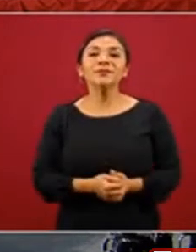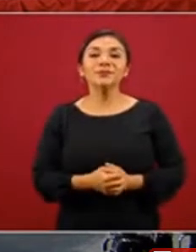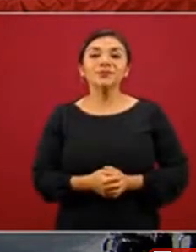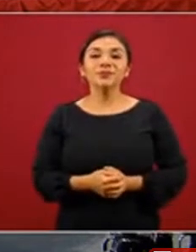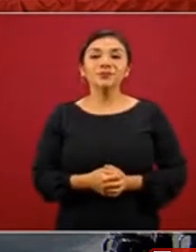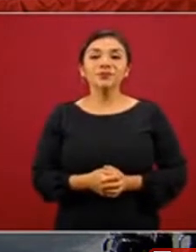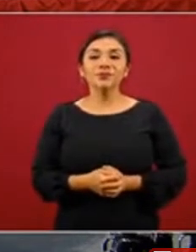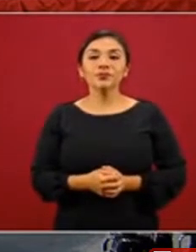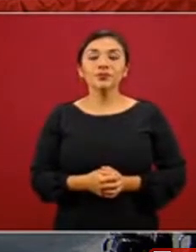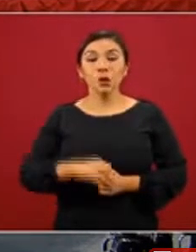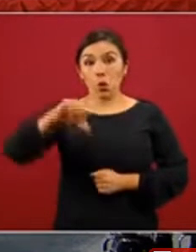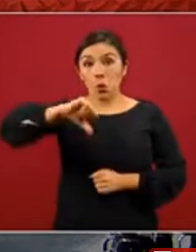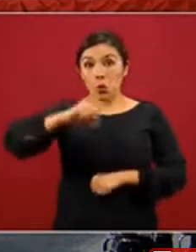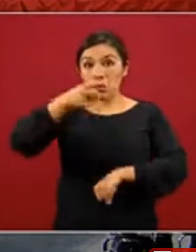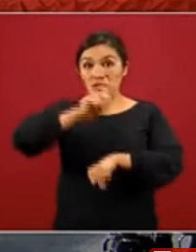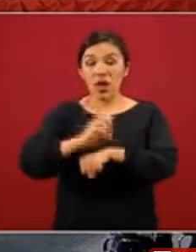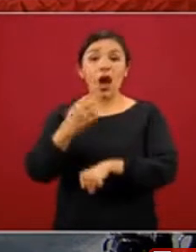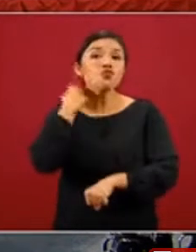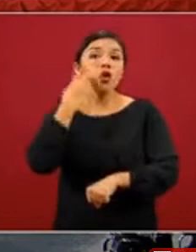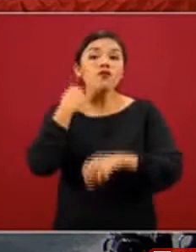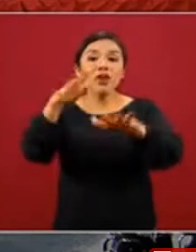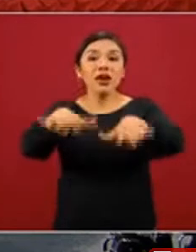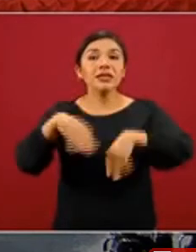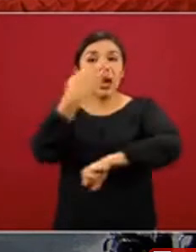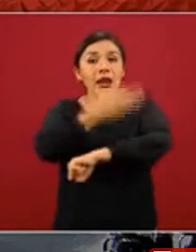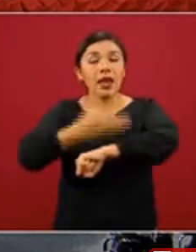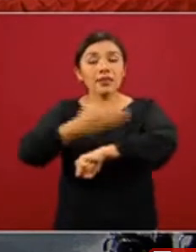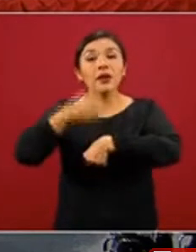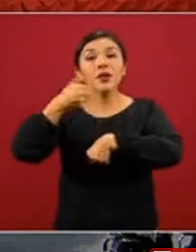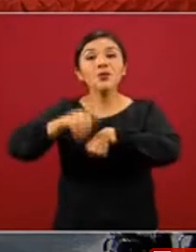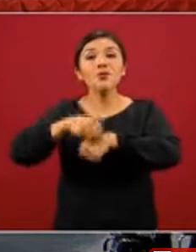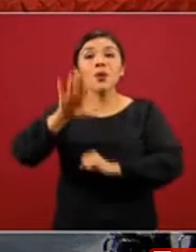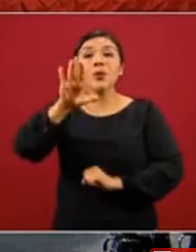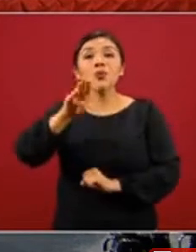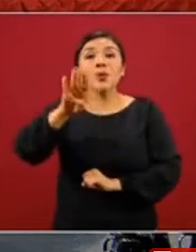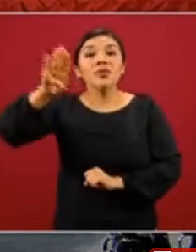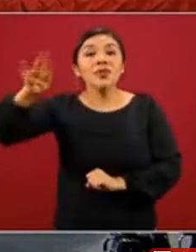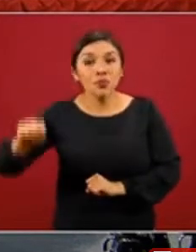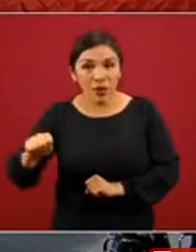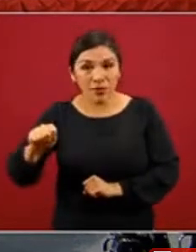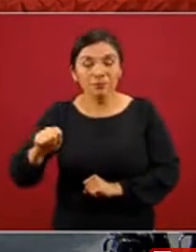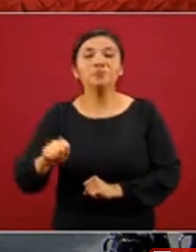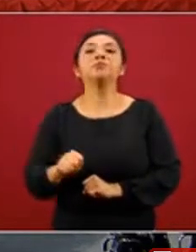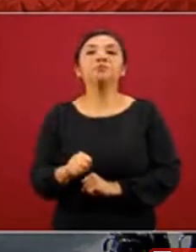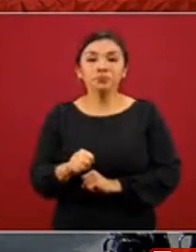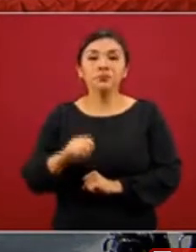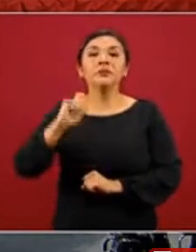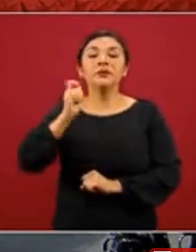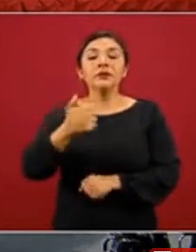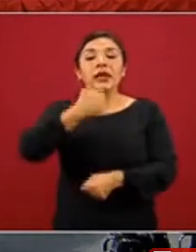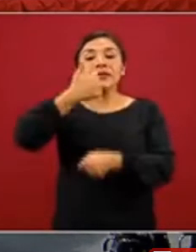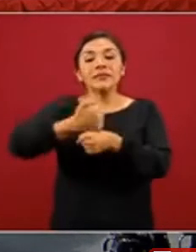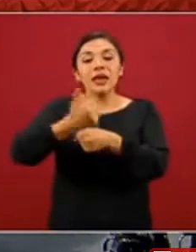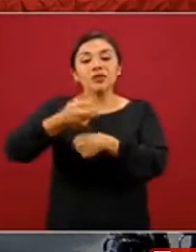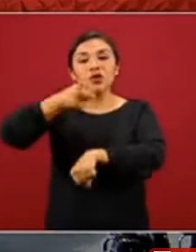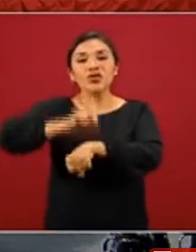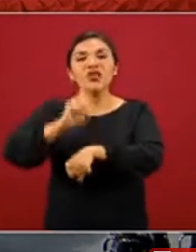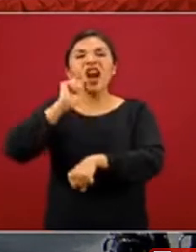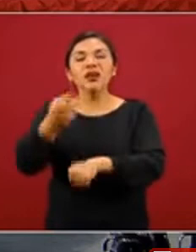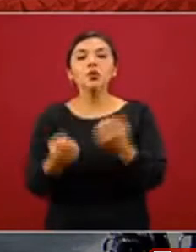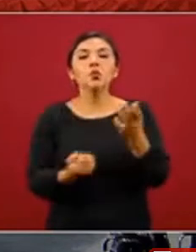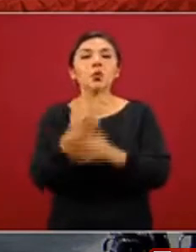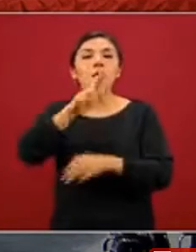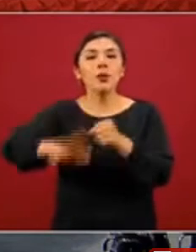Estamos en nuestra conferencia vespertina número 99 y estamos en el 6º día de la nueva